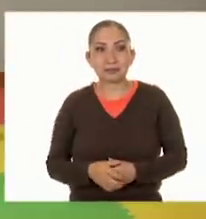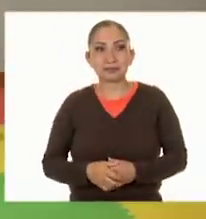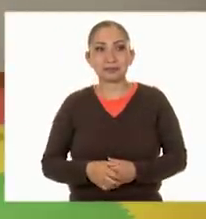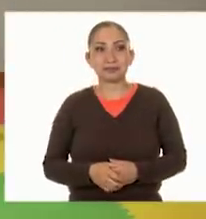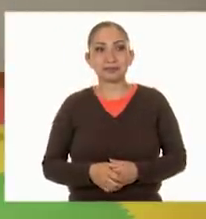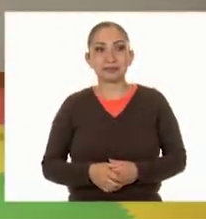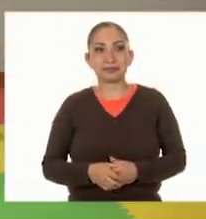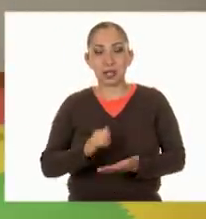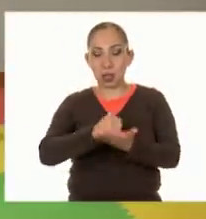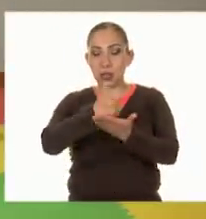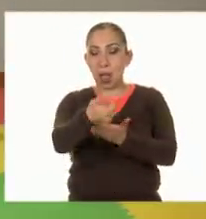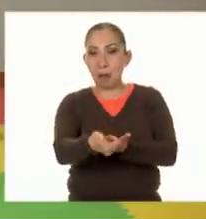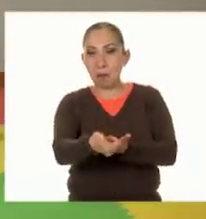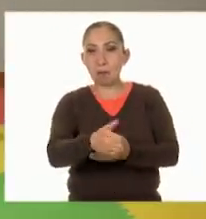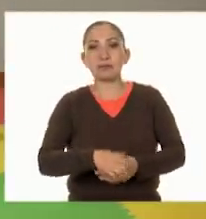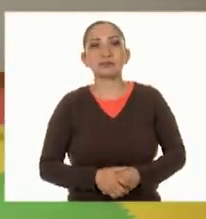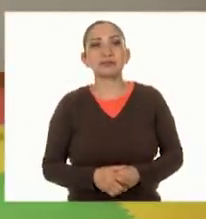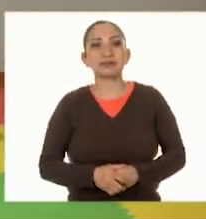derribar las botellas.